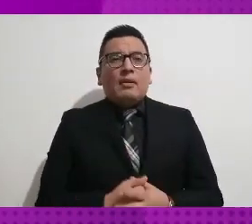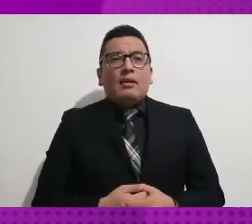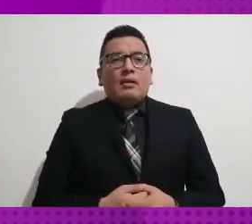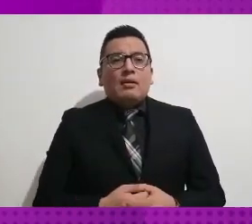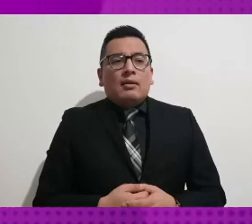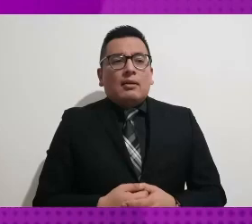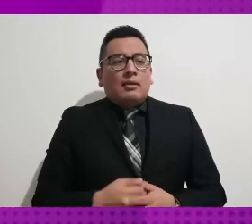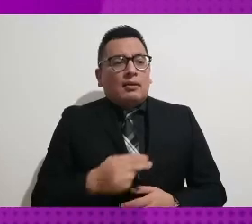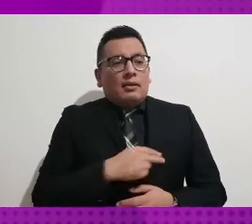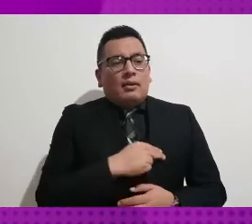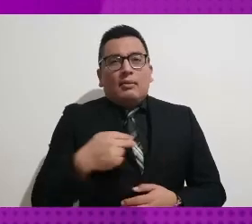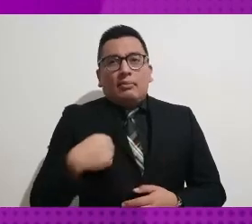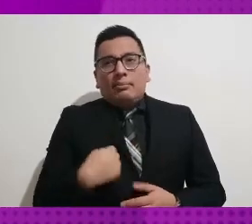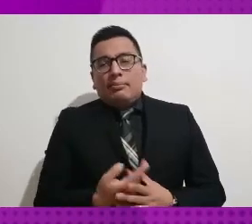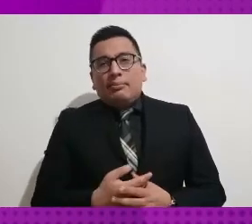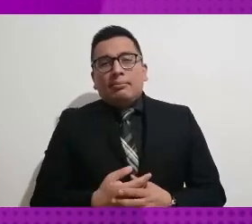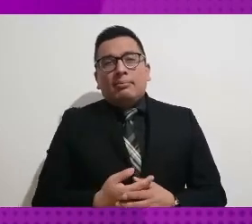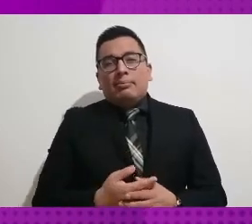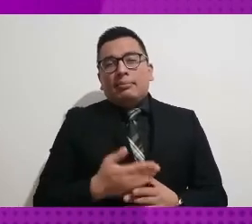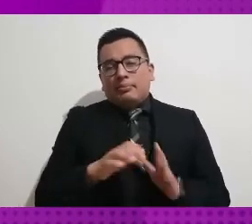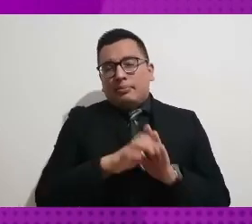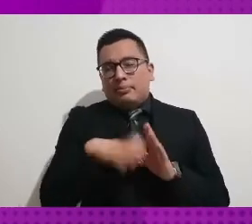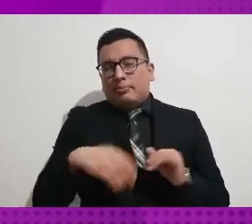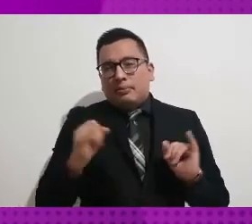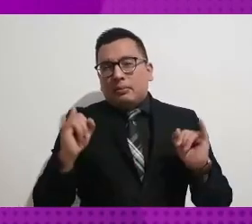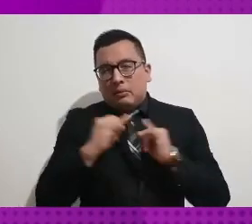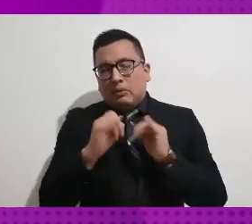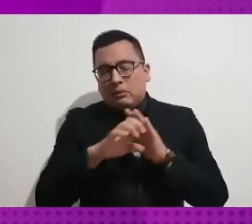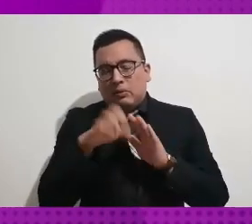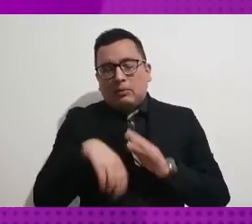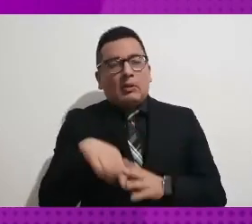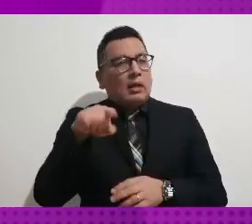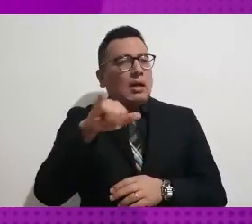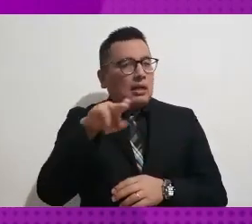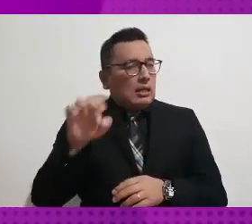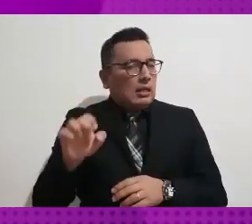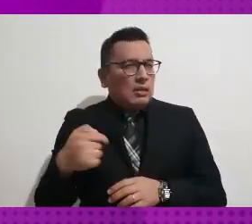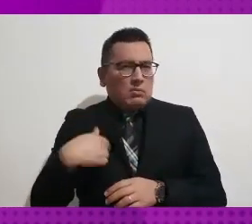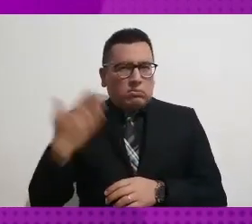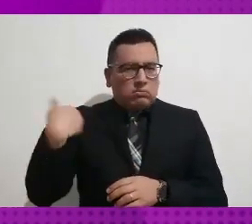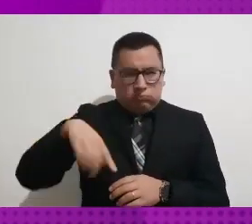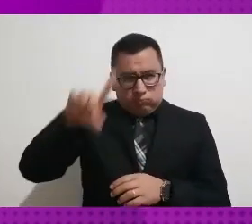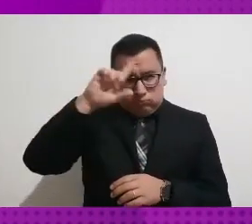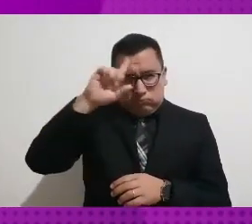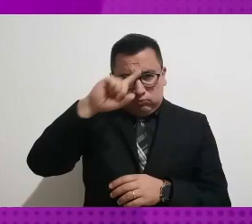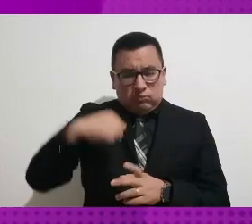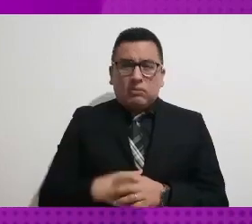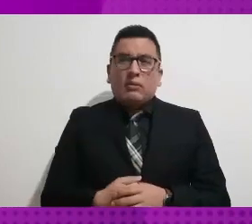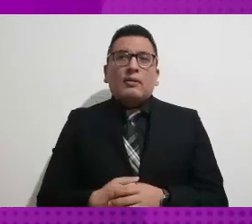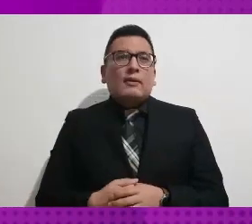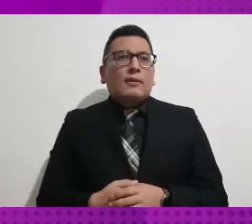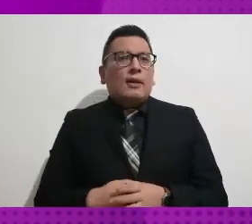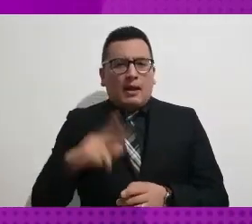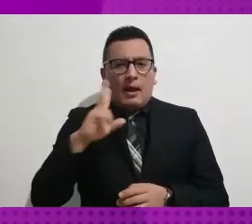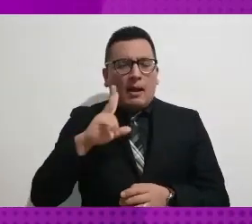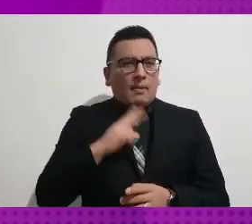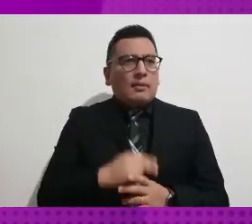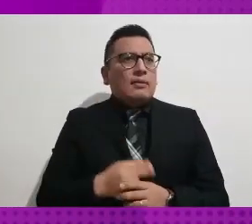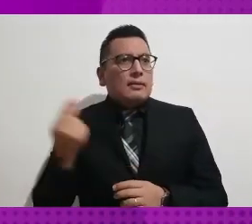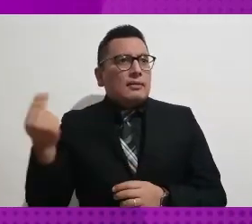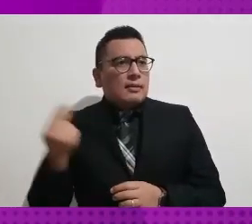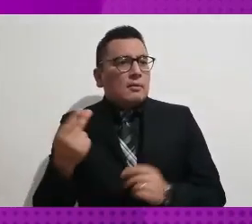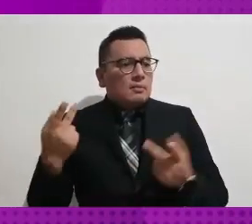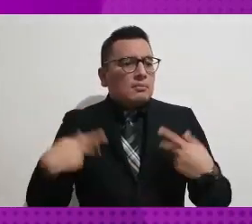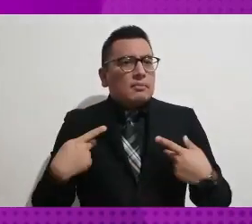como el INE, en el caso de que fui también consejera. Entonces, a ver, vamos a preparar a los